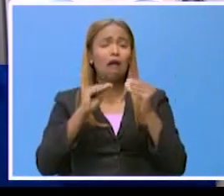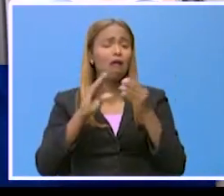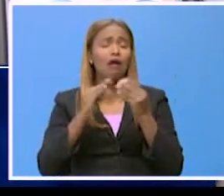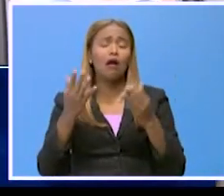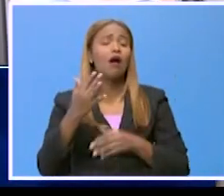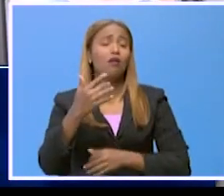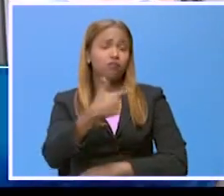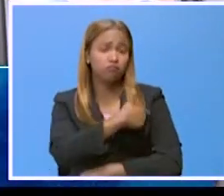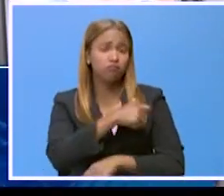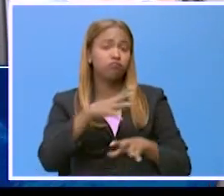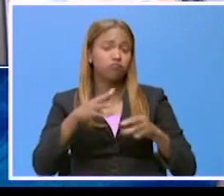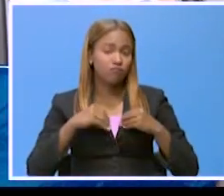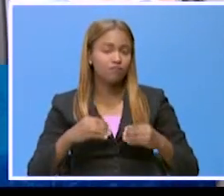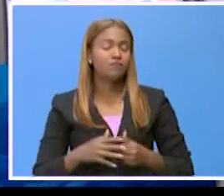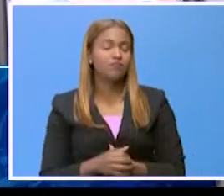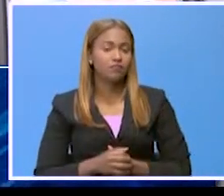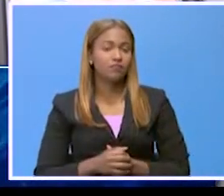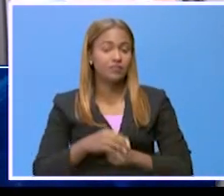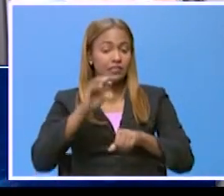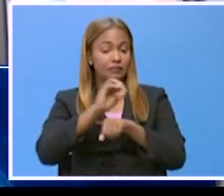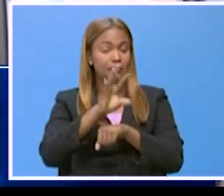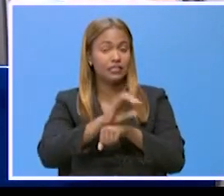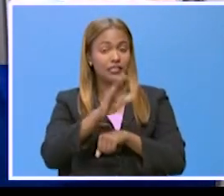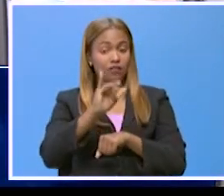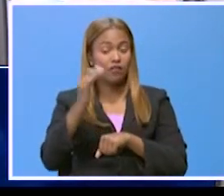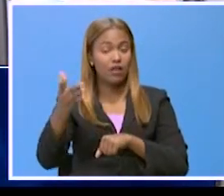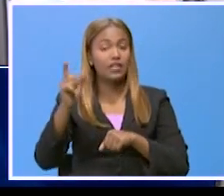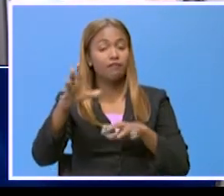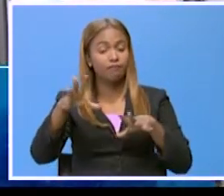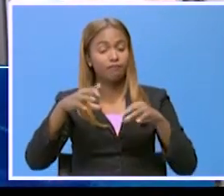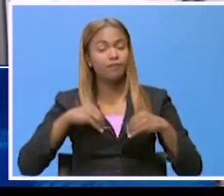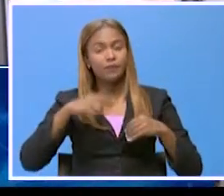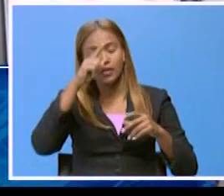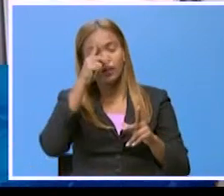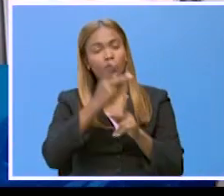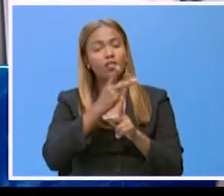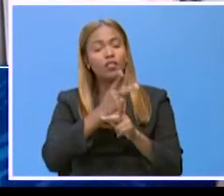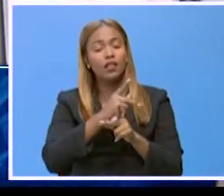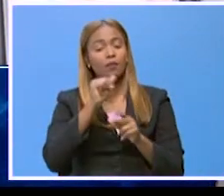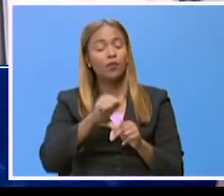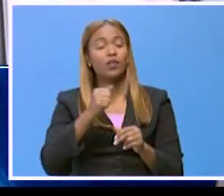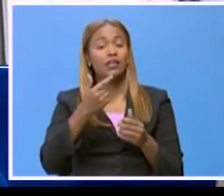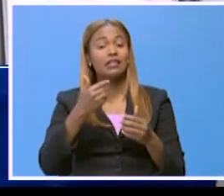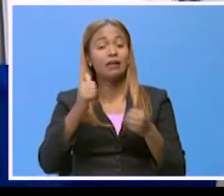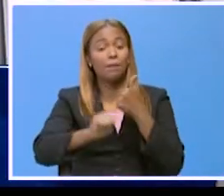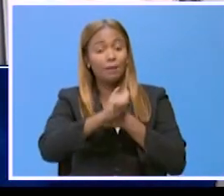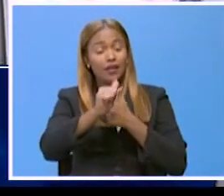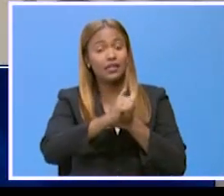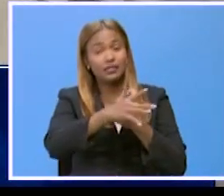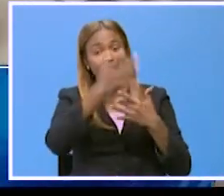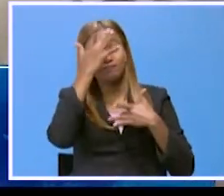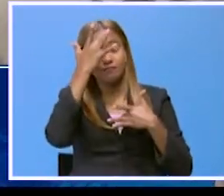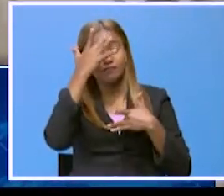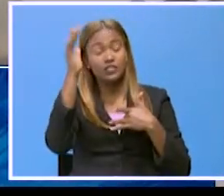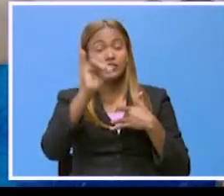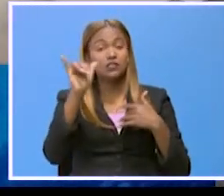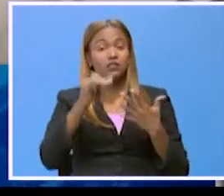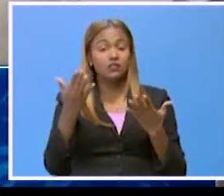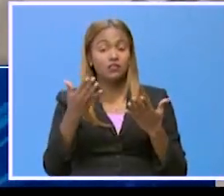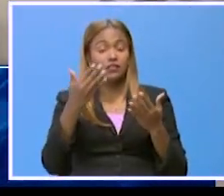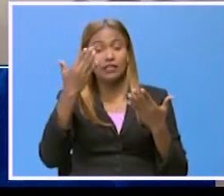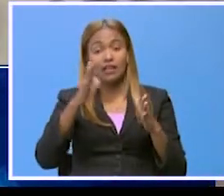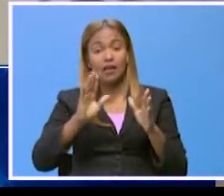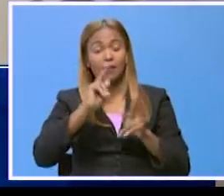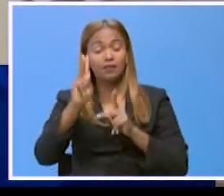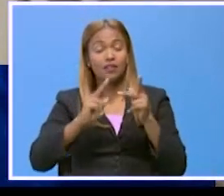mensaje es como esto debemos de tomar en cuenta para realmente percatarnos de la mortalidad que tiene este virus y que nadie sabe